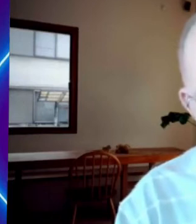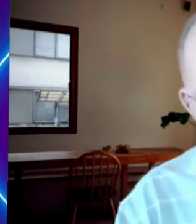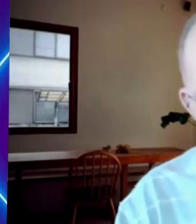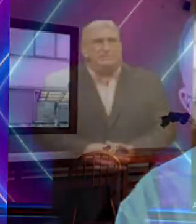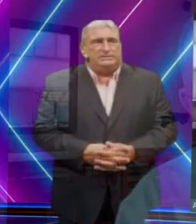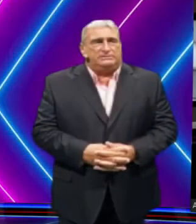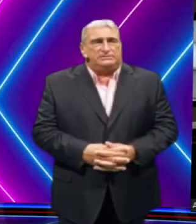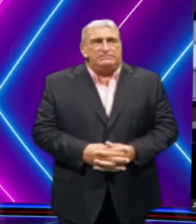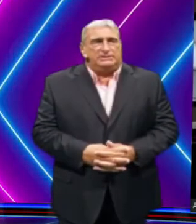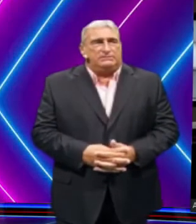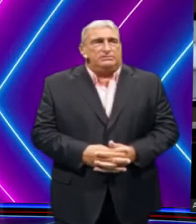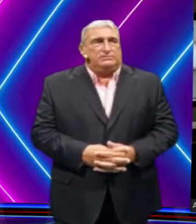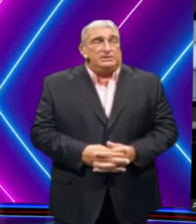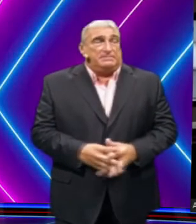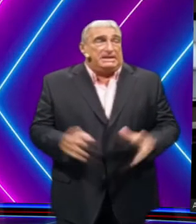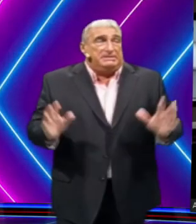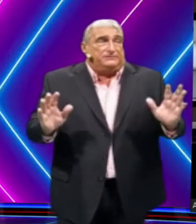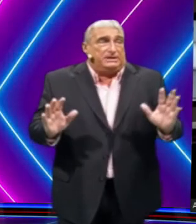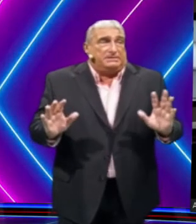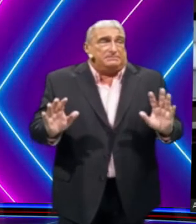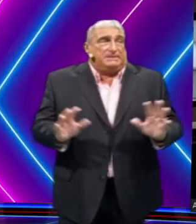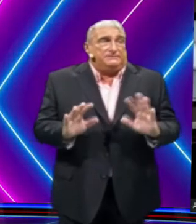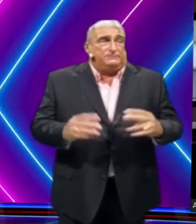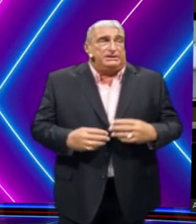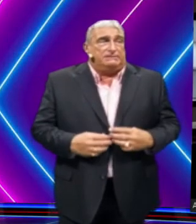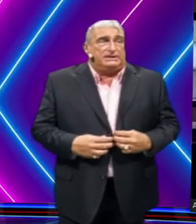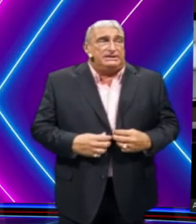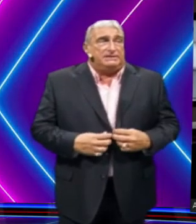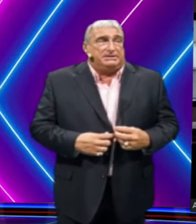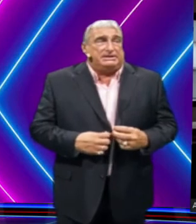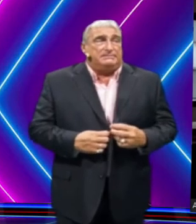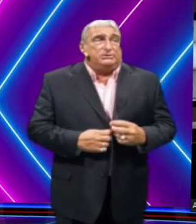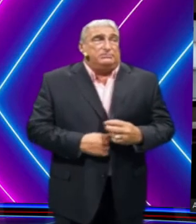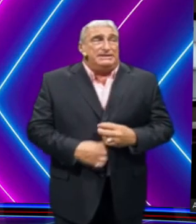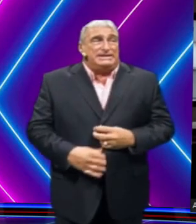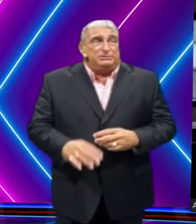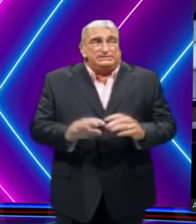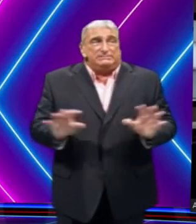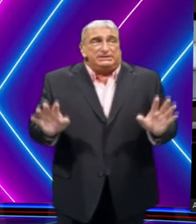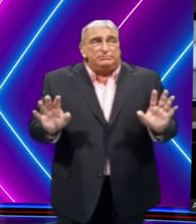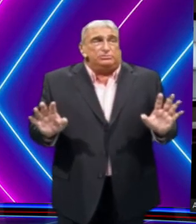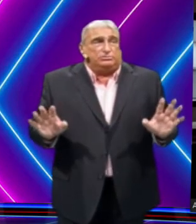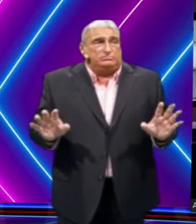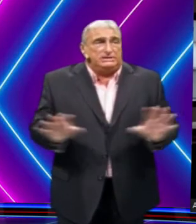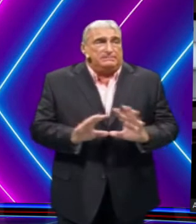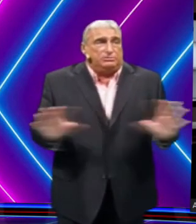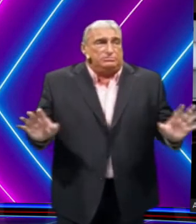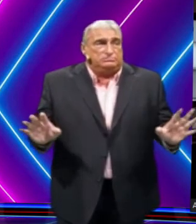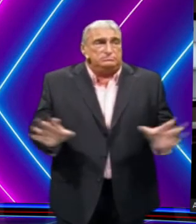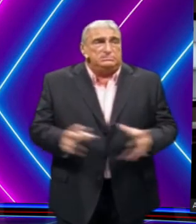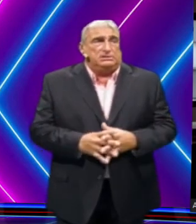Sí, totalmente de acuerdo. Para mí fue una alegría, me cambió ayer,